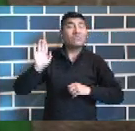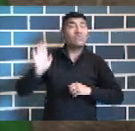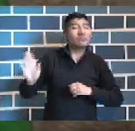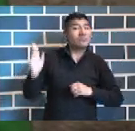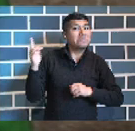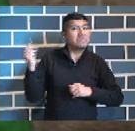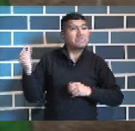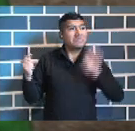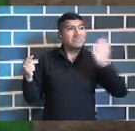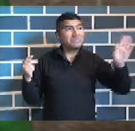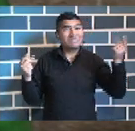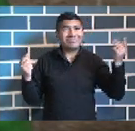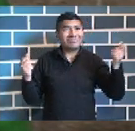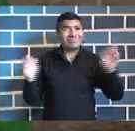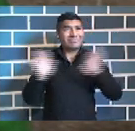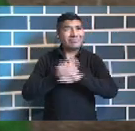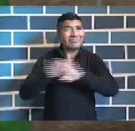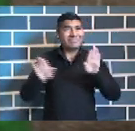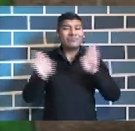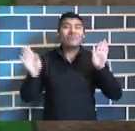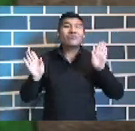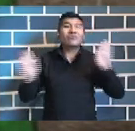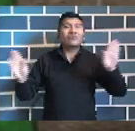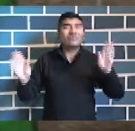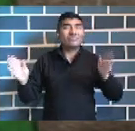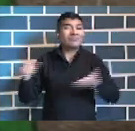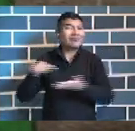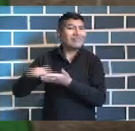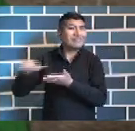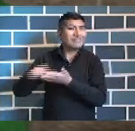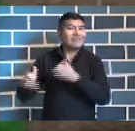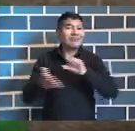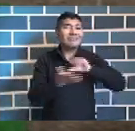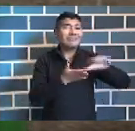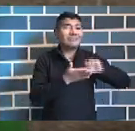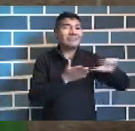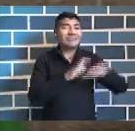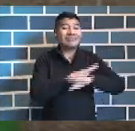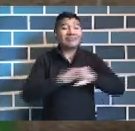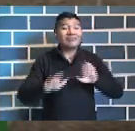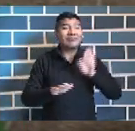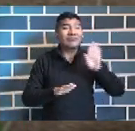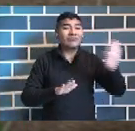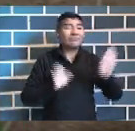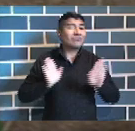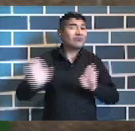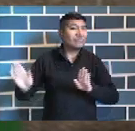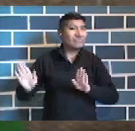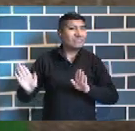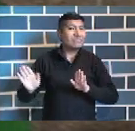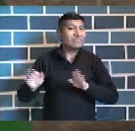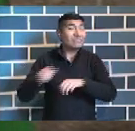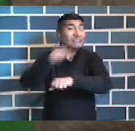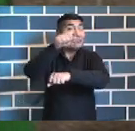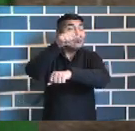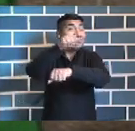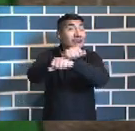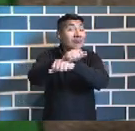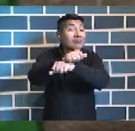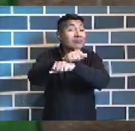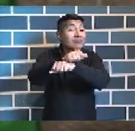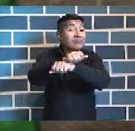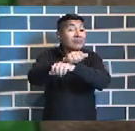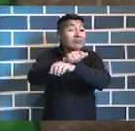ni siquiera para ellos mismos lo gastan. Ni siquiera para ellos mismos. Se han esclavizado,